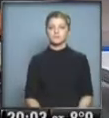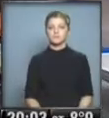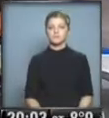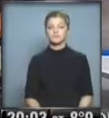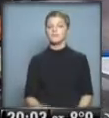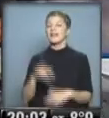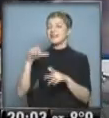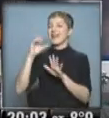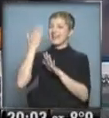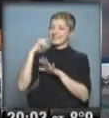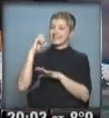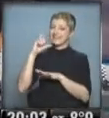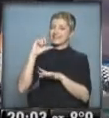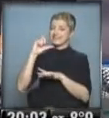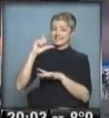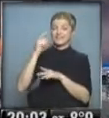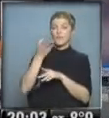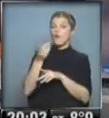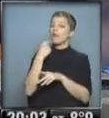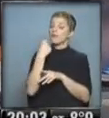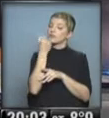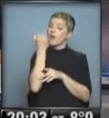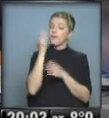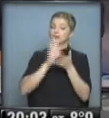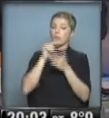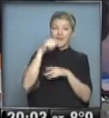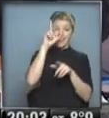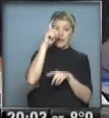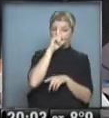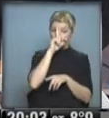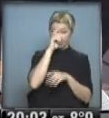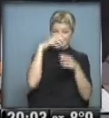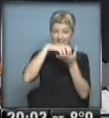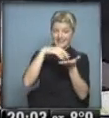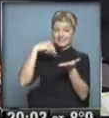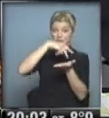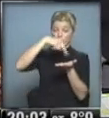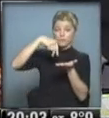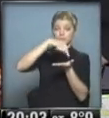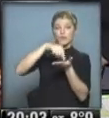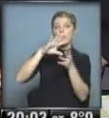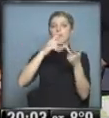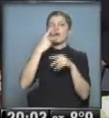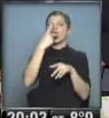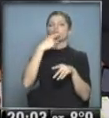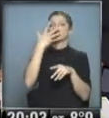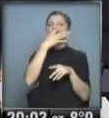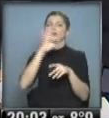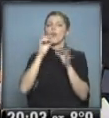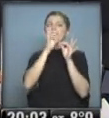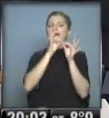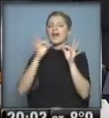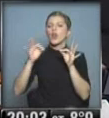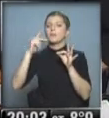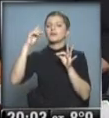Cecilia, vos mencionabas la actividad previa a la recorrida de este hospital, el santuario de Aparecida, lugar ubicado a unos 250 kilómetros de la